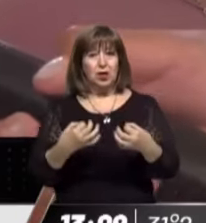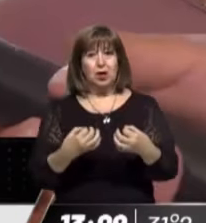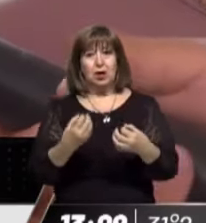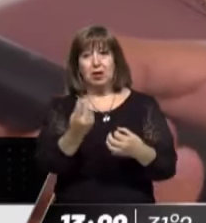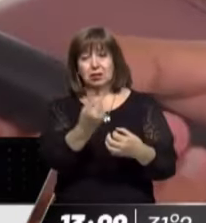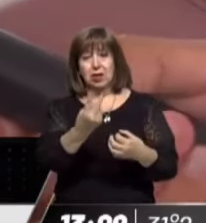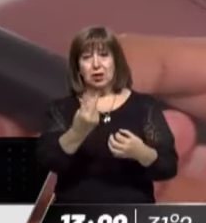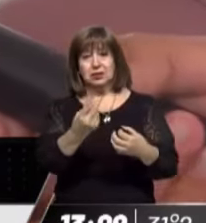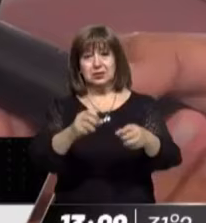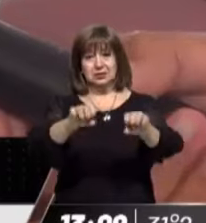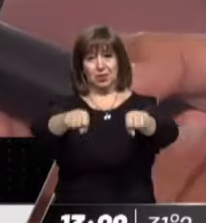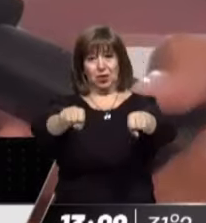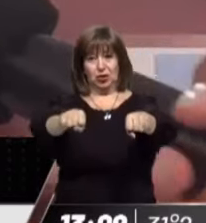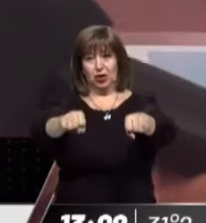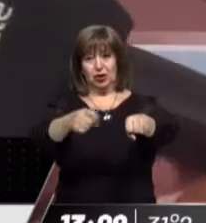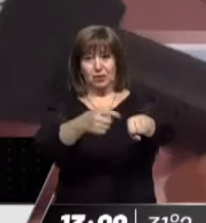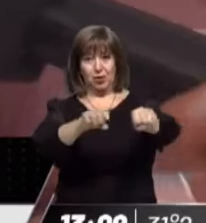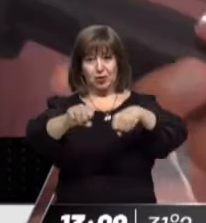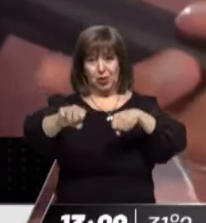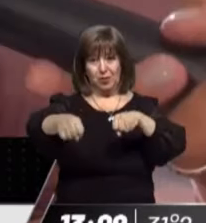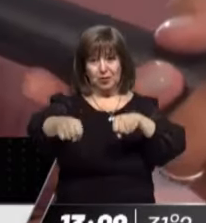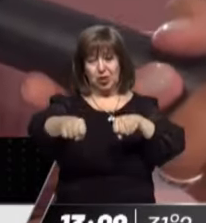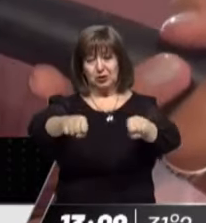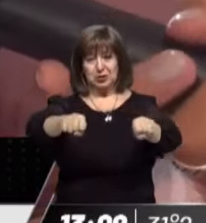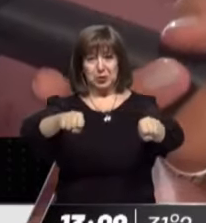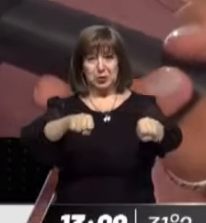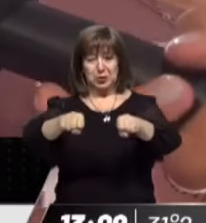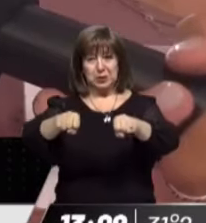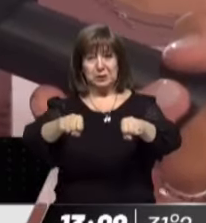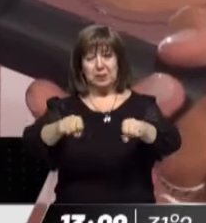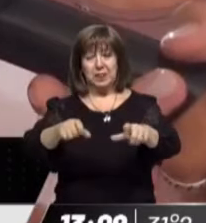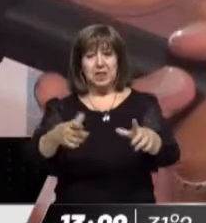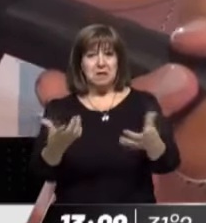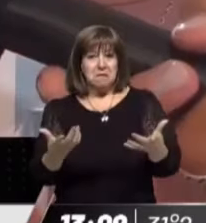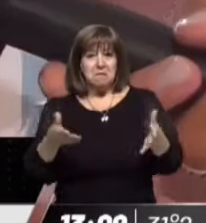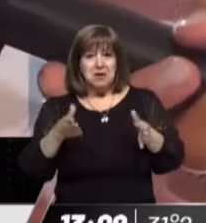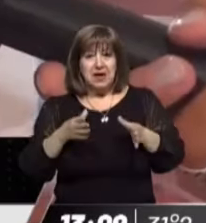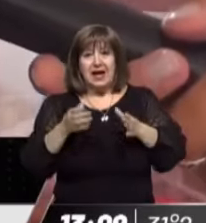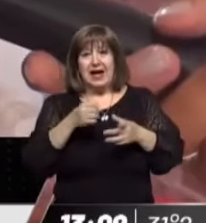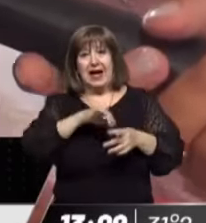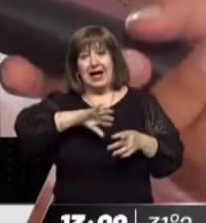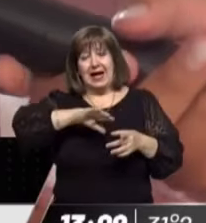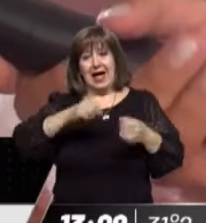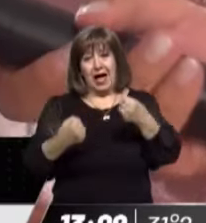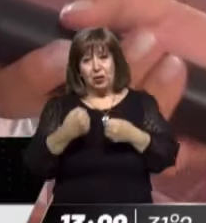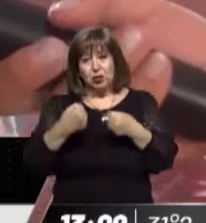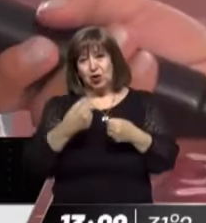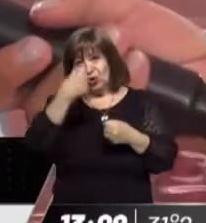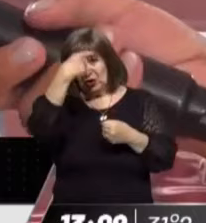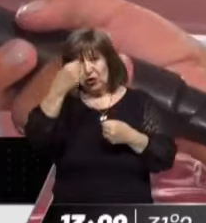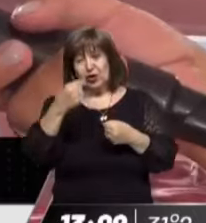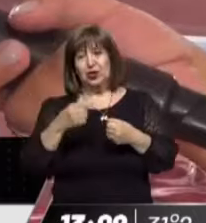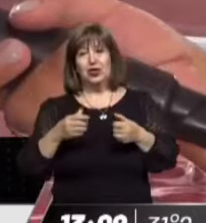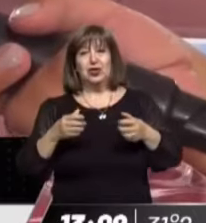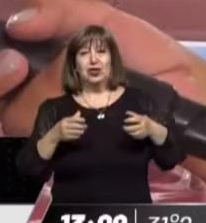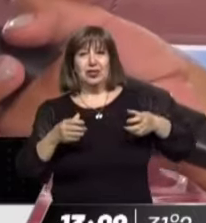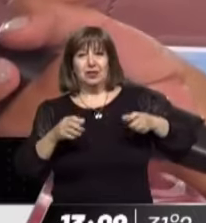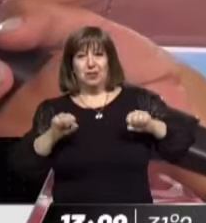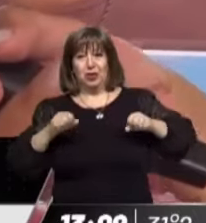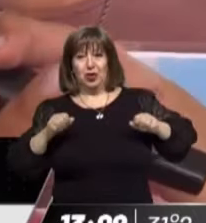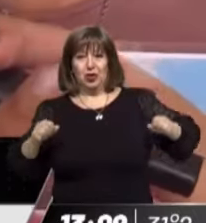vez y él se queda todavía aún enojado parece este tipo violento y y